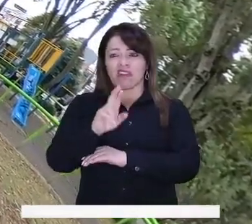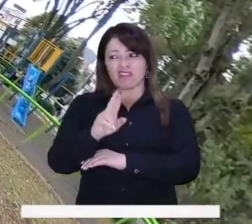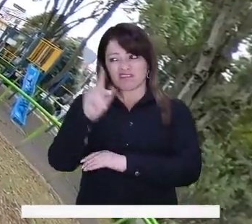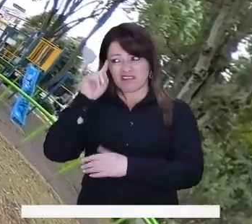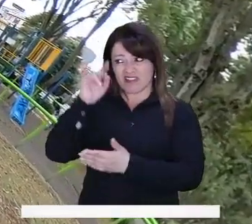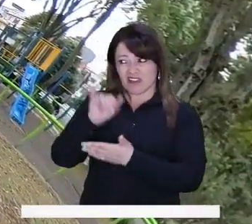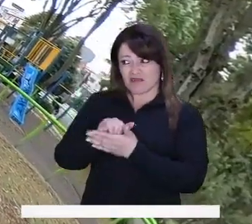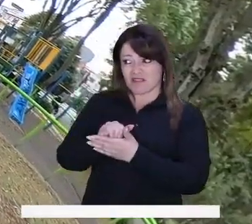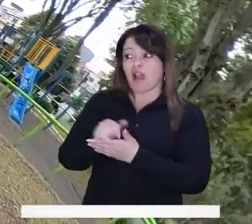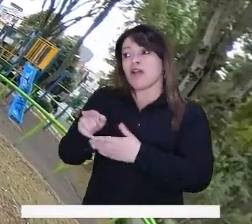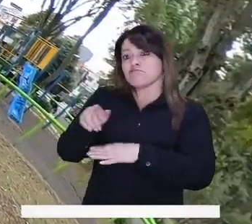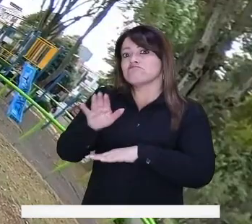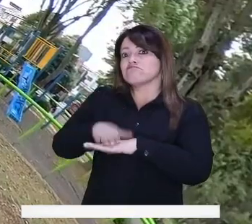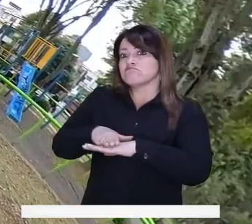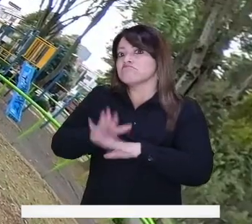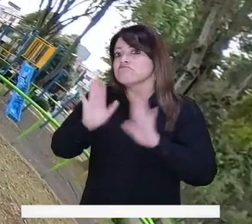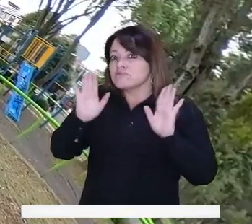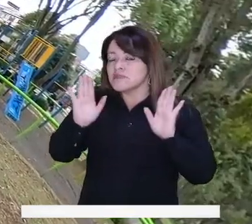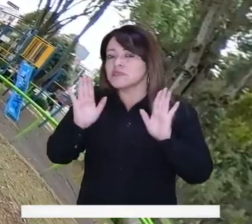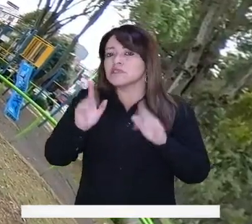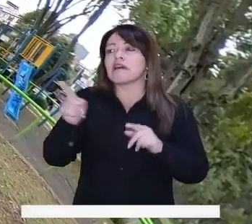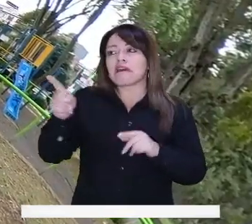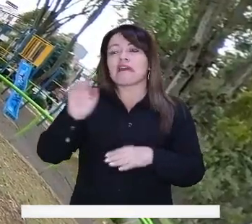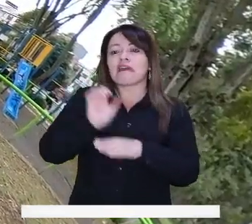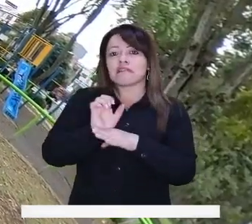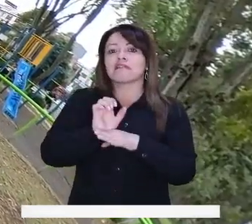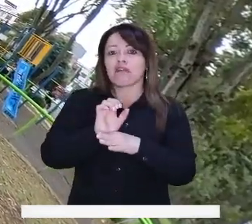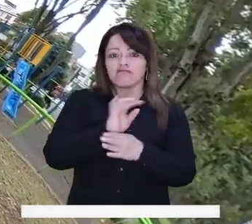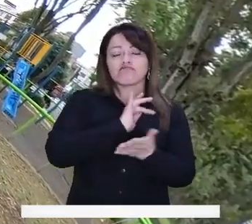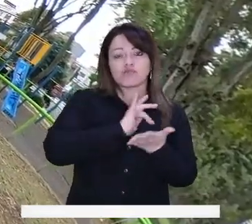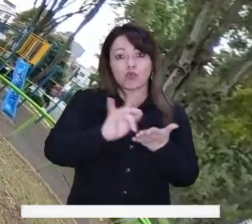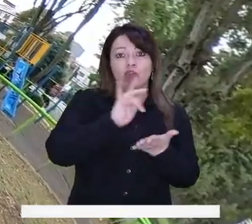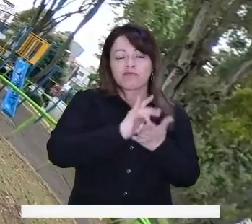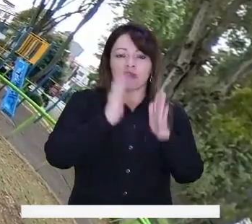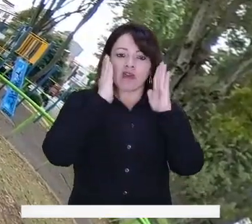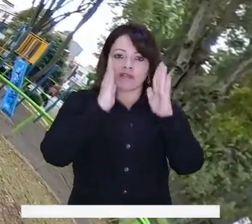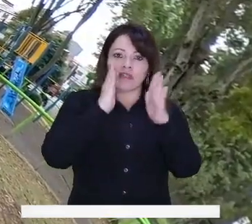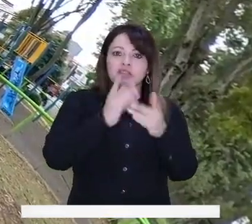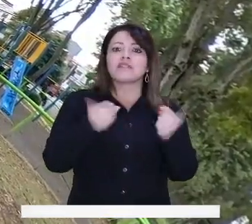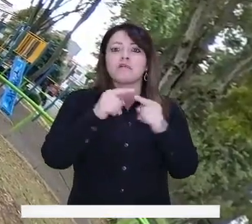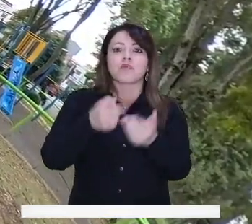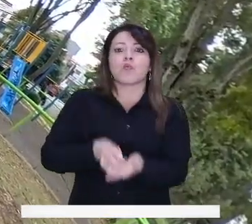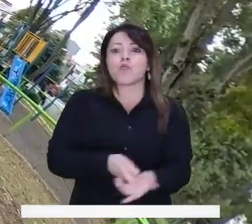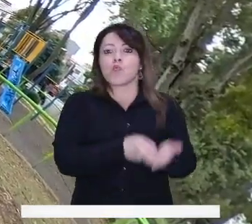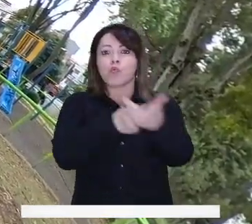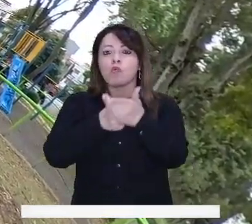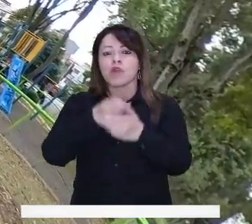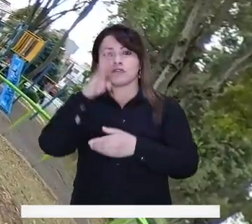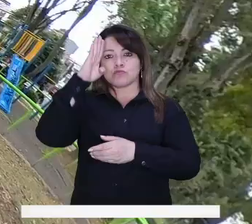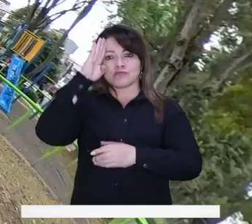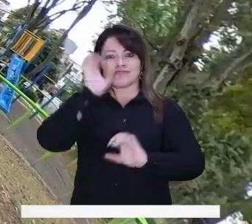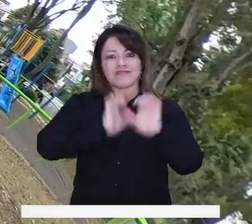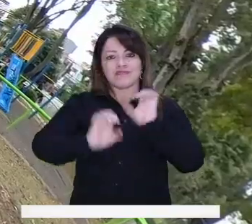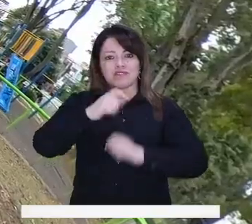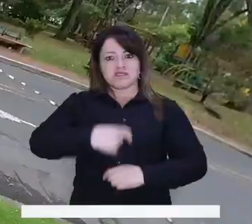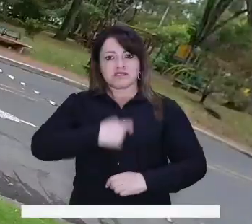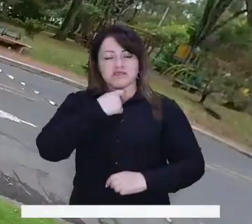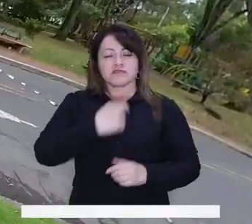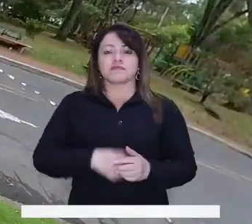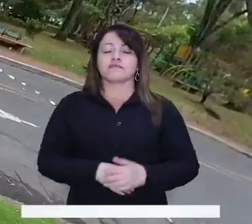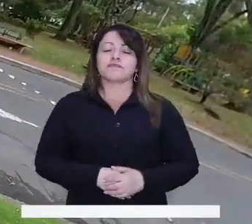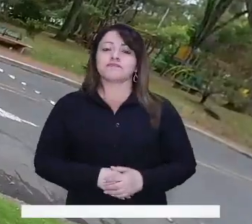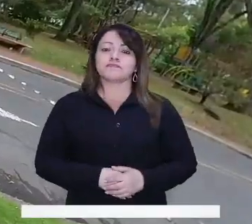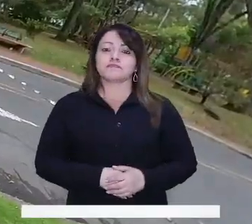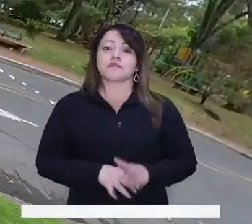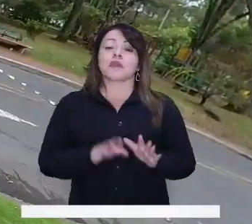riesgos. Y pues ellos atienden las emergencias, pero creo que en unión con, pues en general con bomberos, policías, defensa civil. En